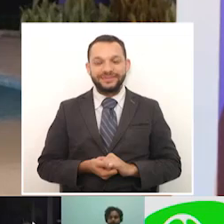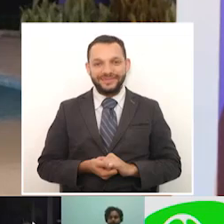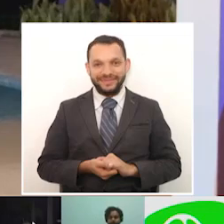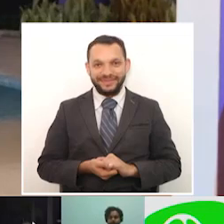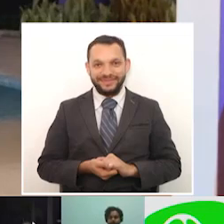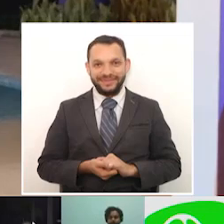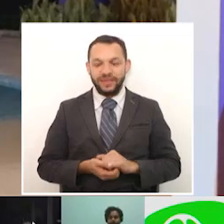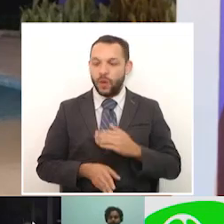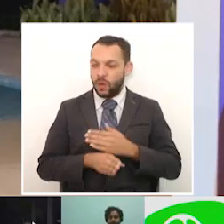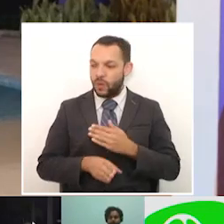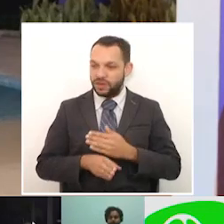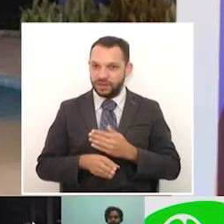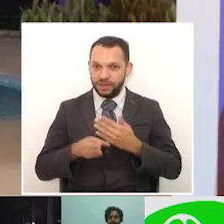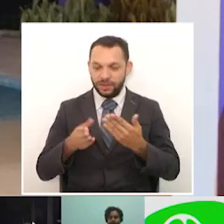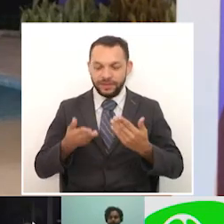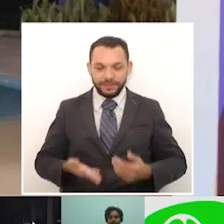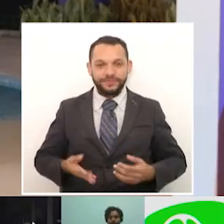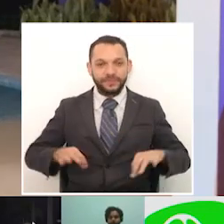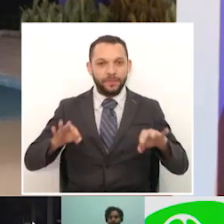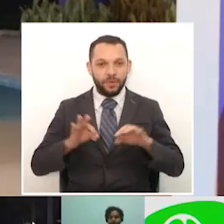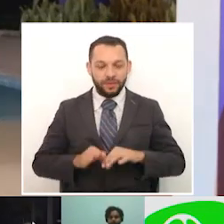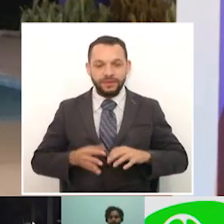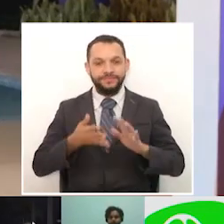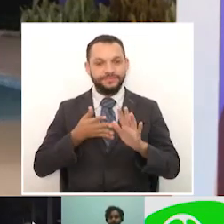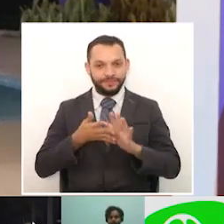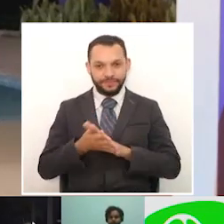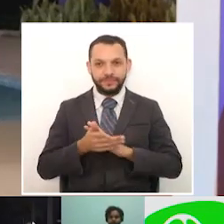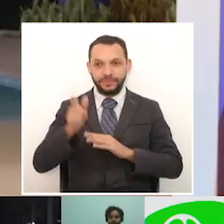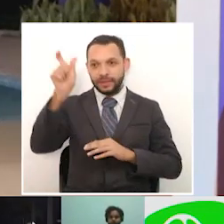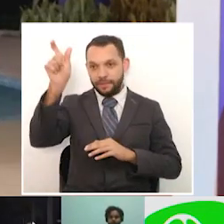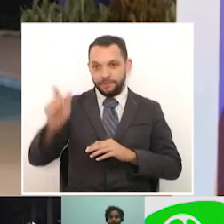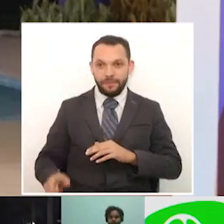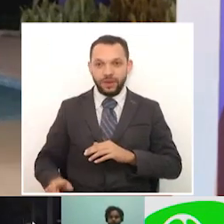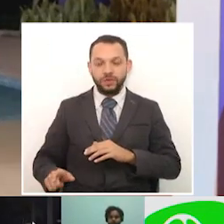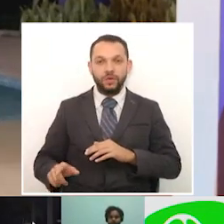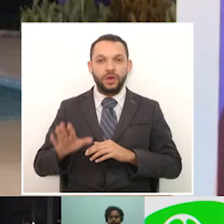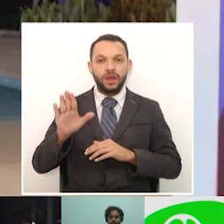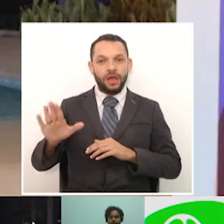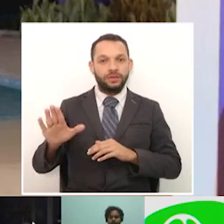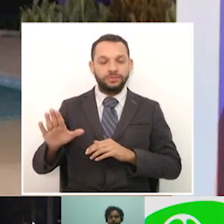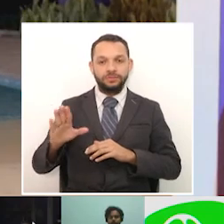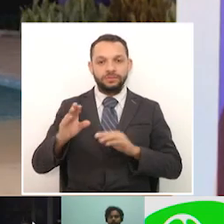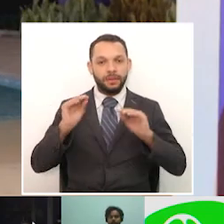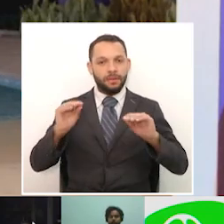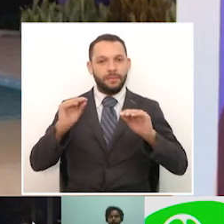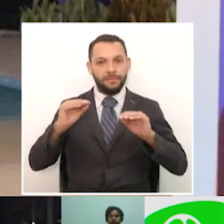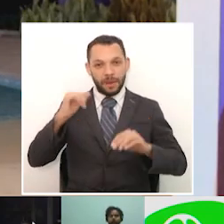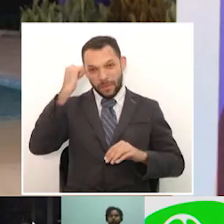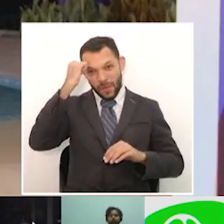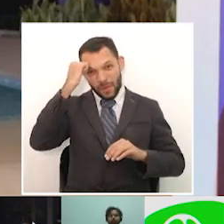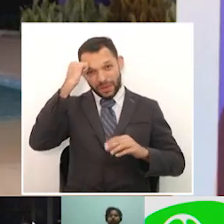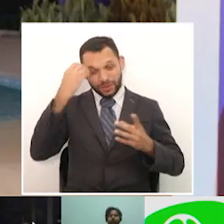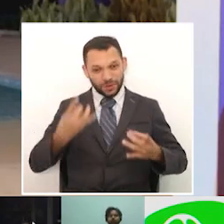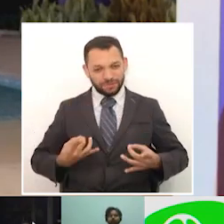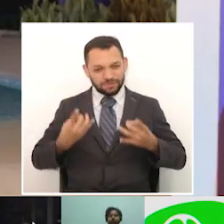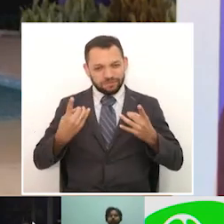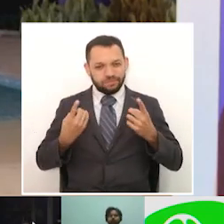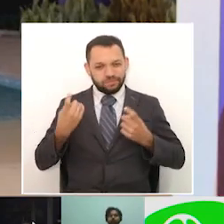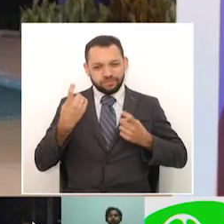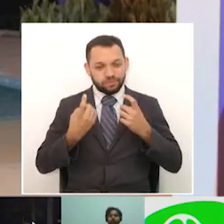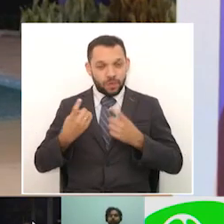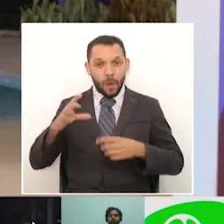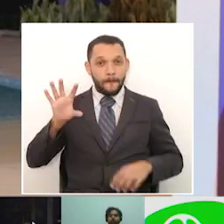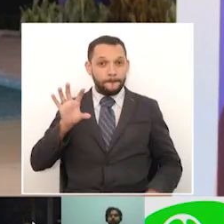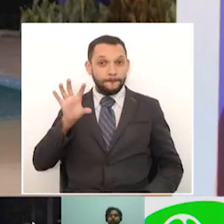Muy bien, padre. Y continuamos con este programa con nuestro invitado, Uttam. Él es maestro de yoga y nos está acompañando en este momento desde